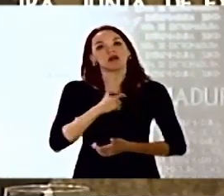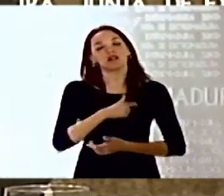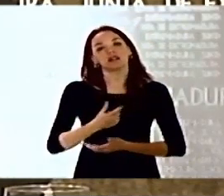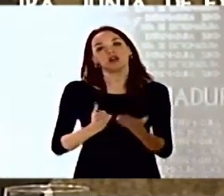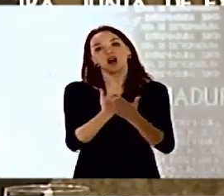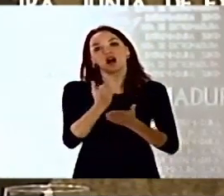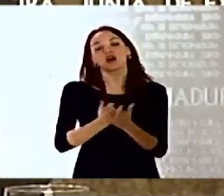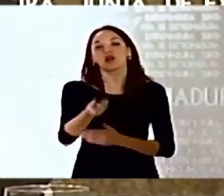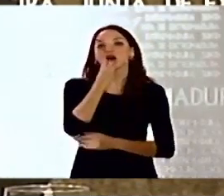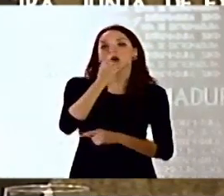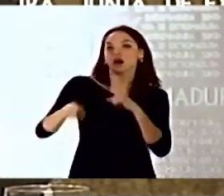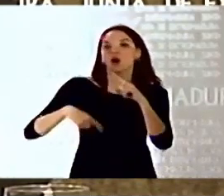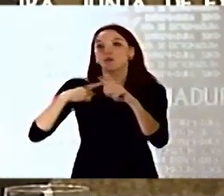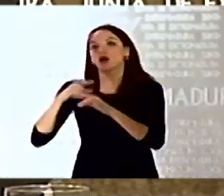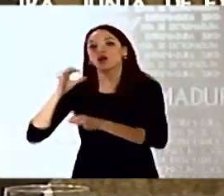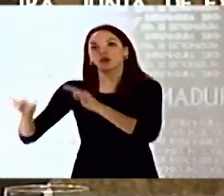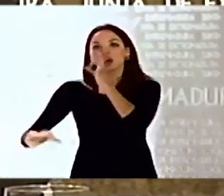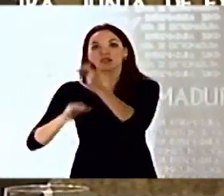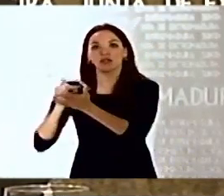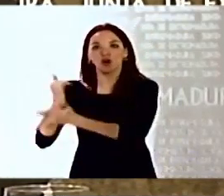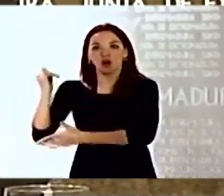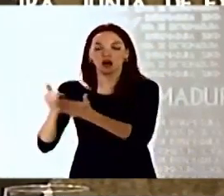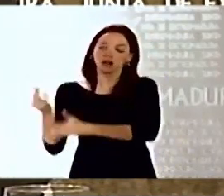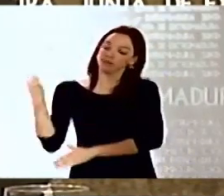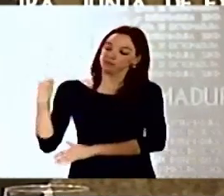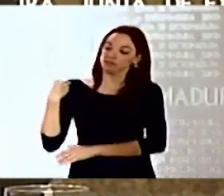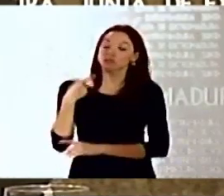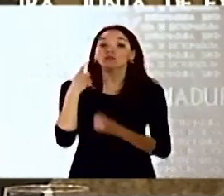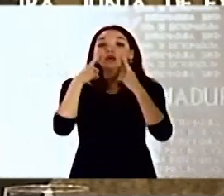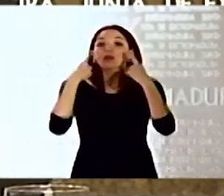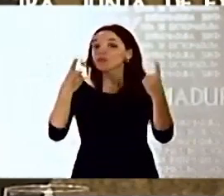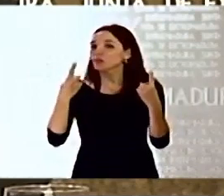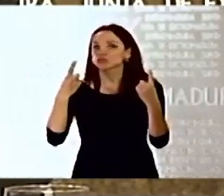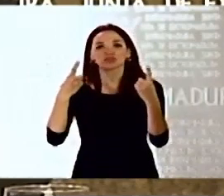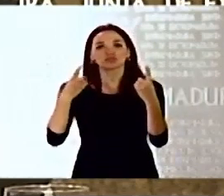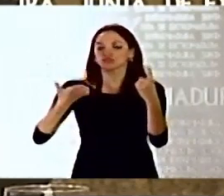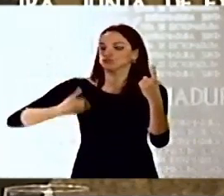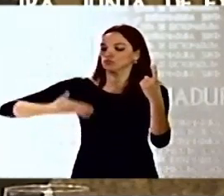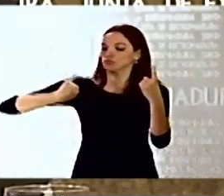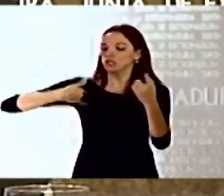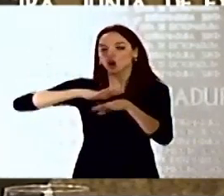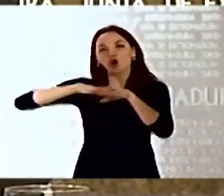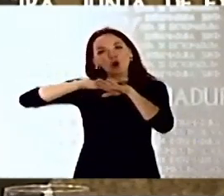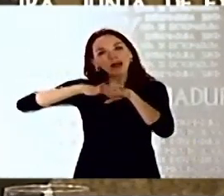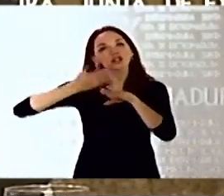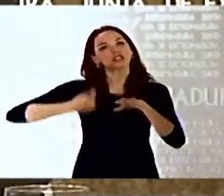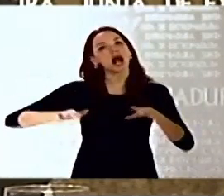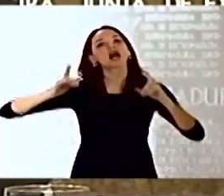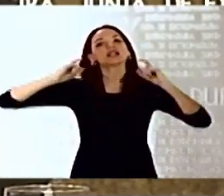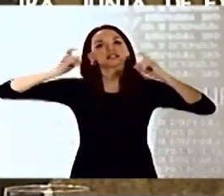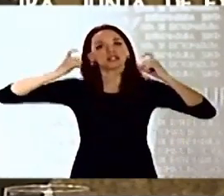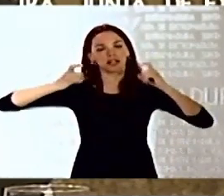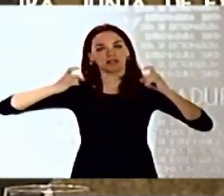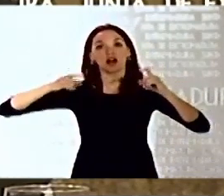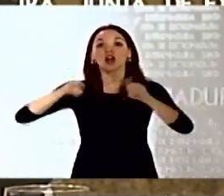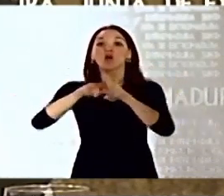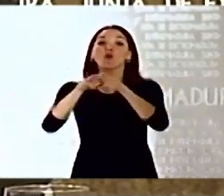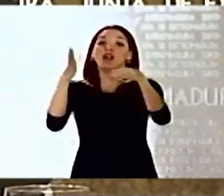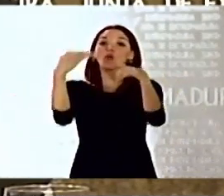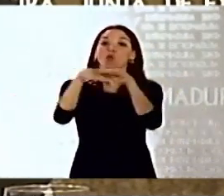las organizaciones agrarias. Y no es la primera vez que un Gobierno intenta conseguir el almacenamiento privado